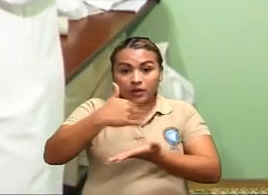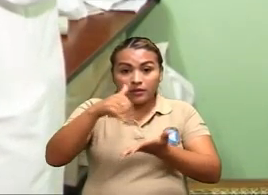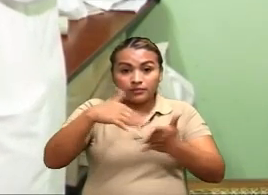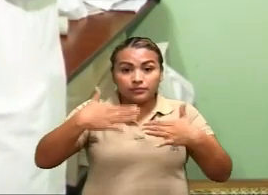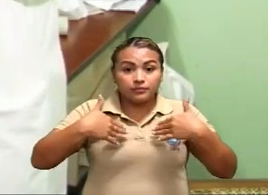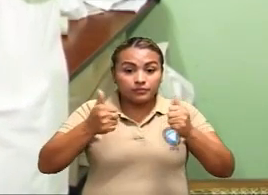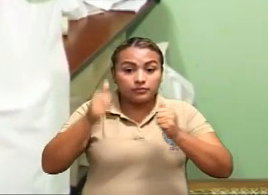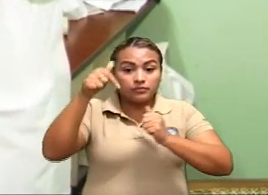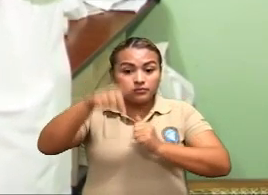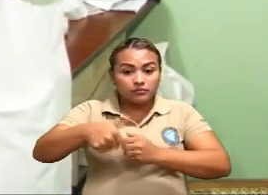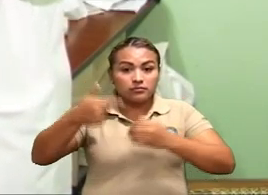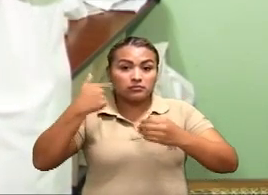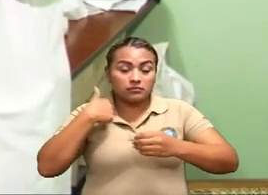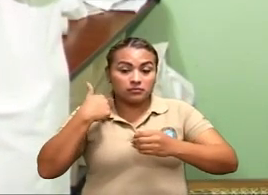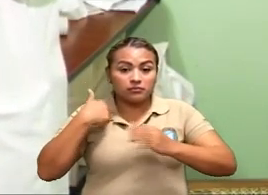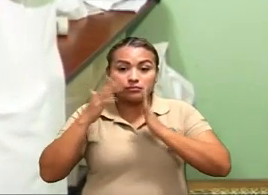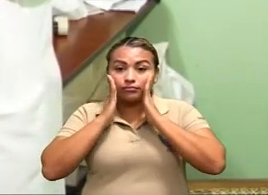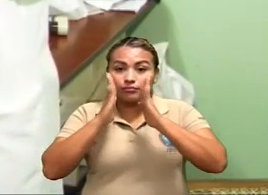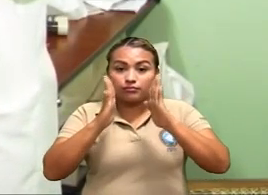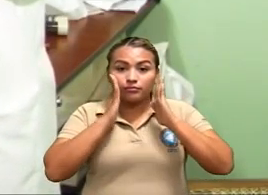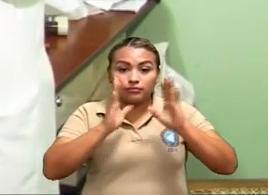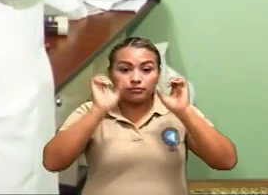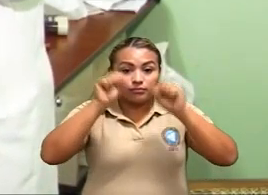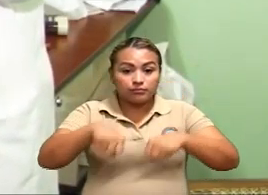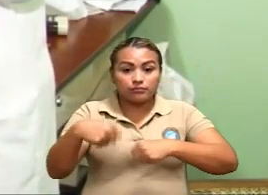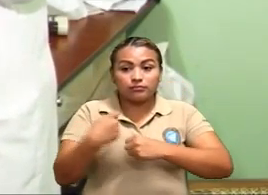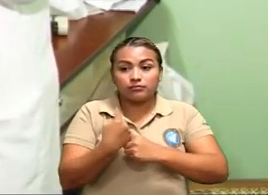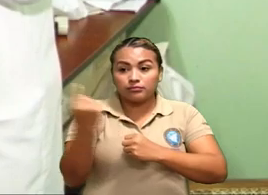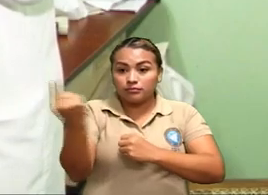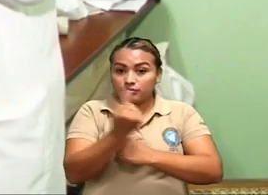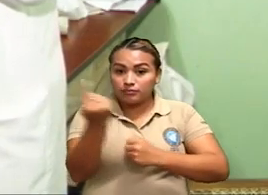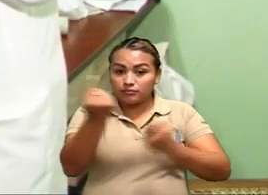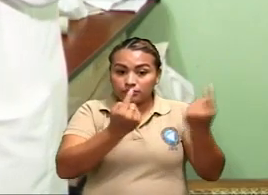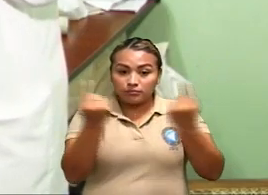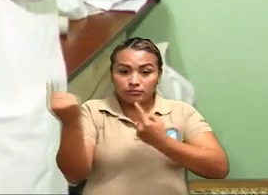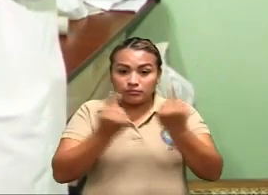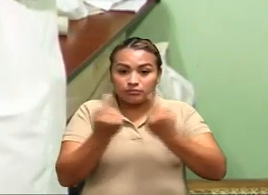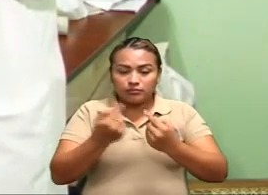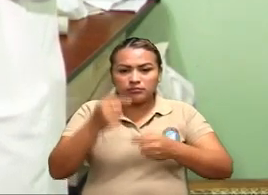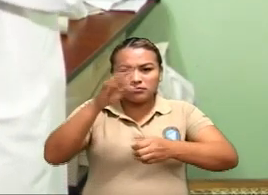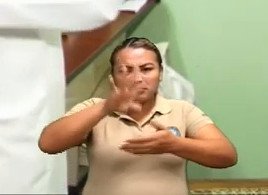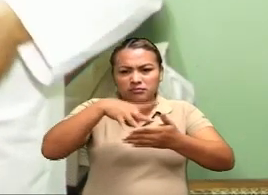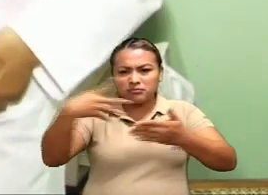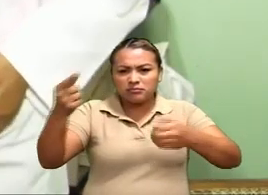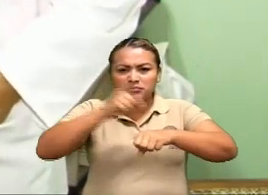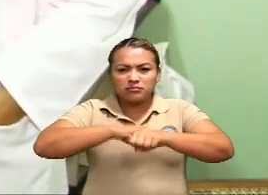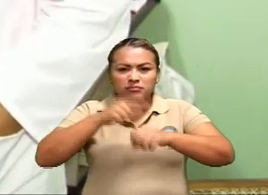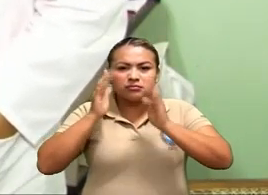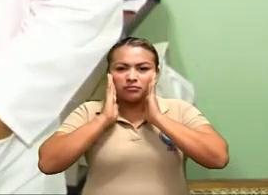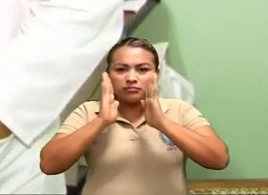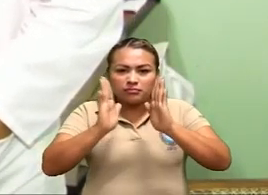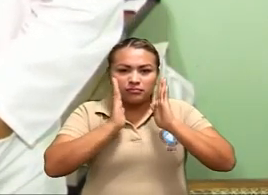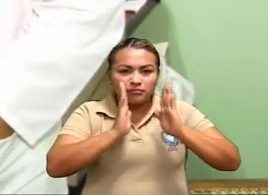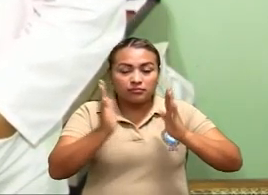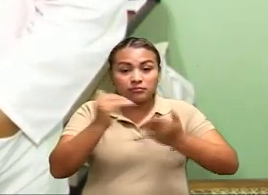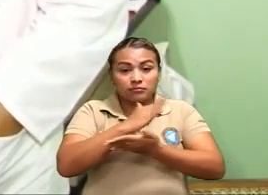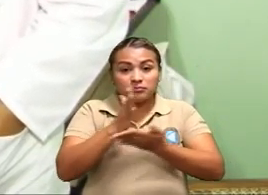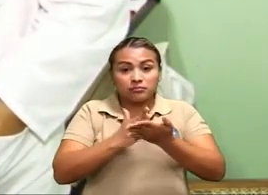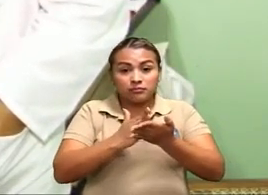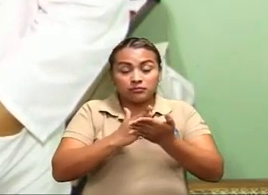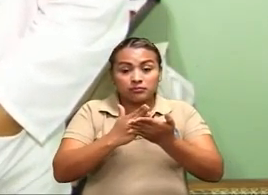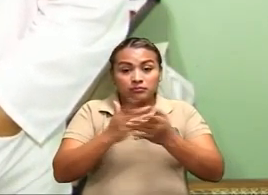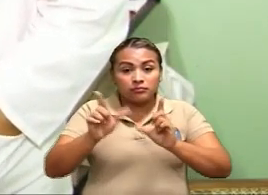puertas para que puedan venir. A ver, dígame el horario de atención. Por ejemplo, tal vez nos está viendo algún